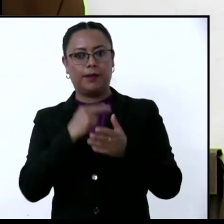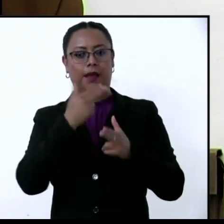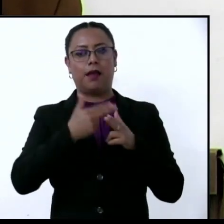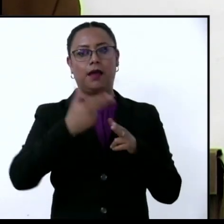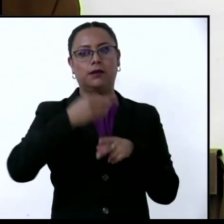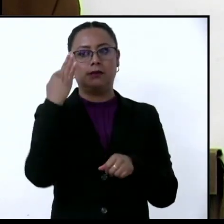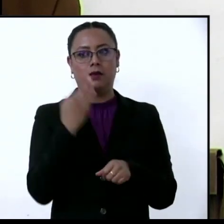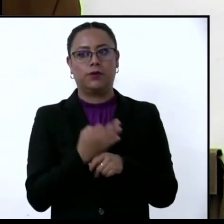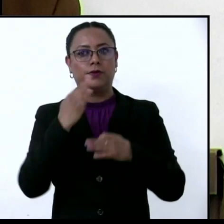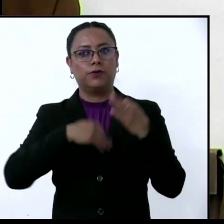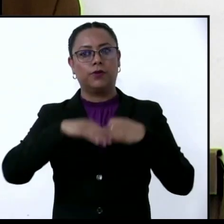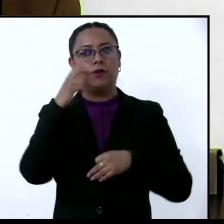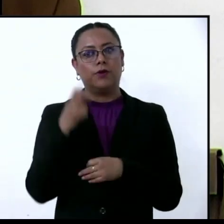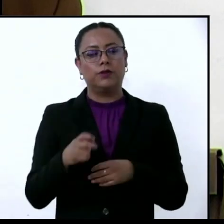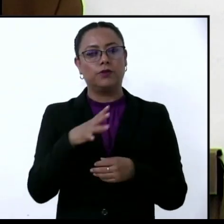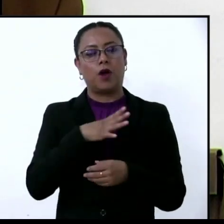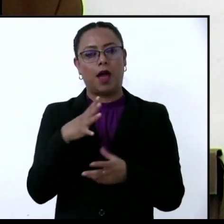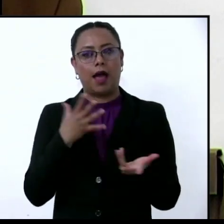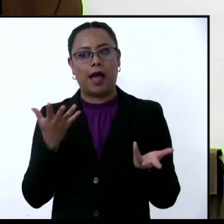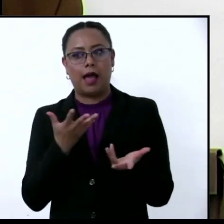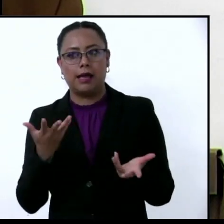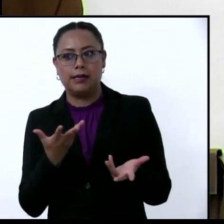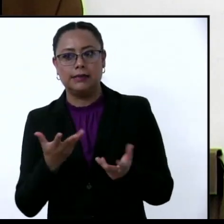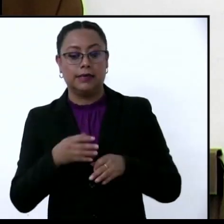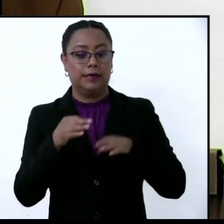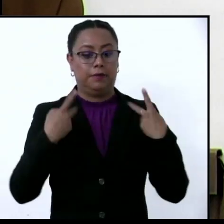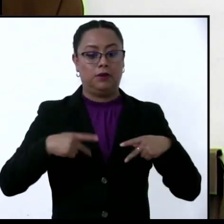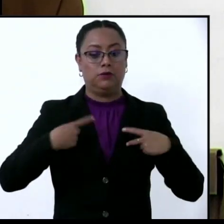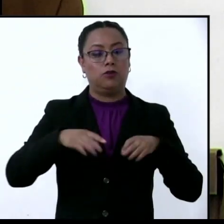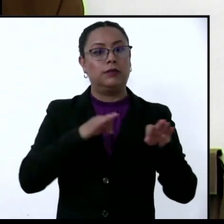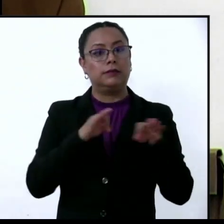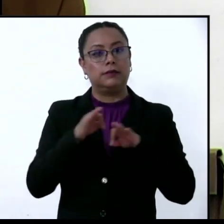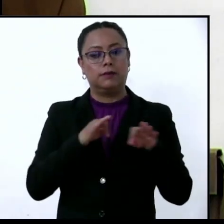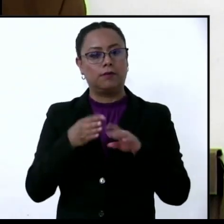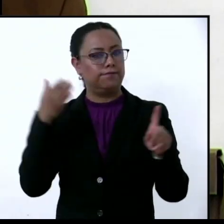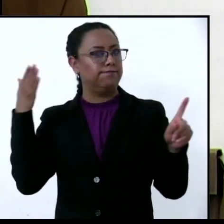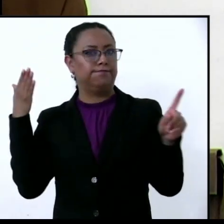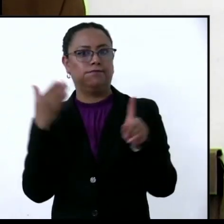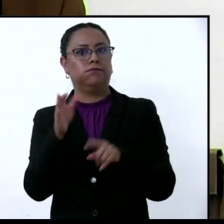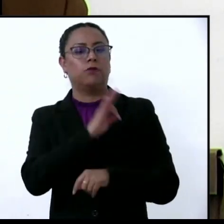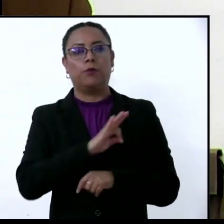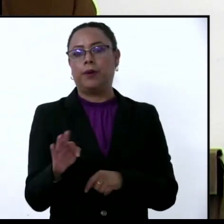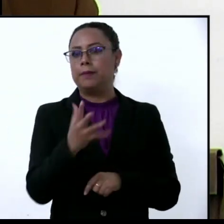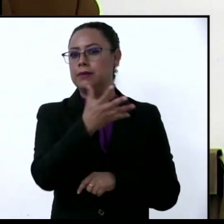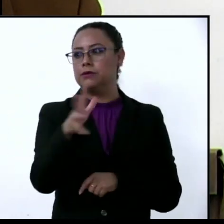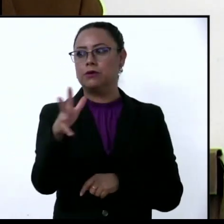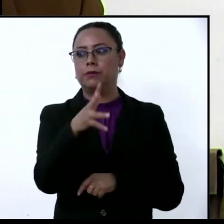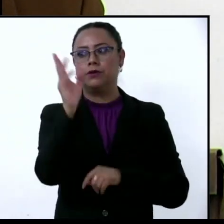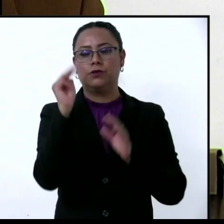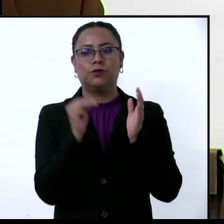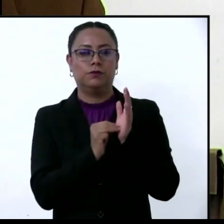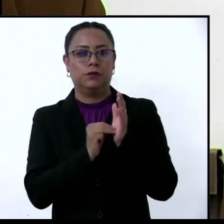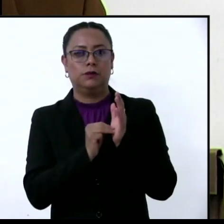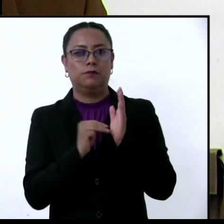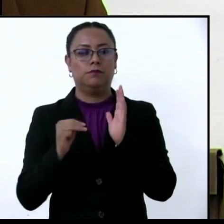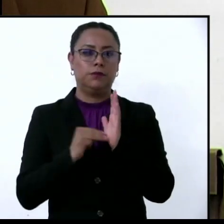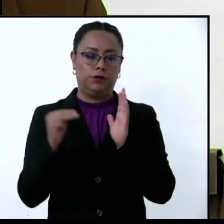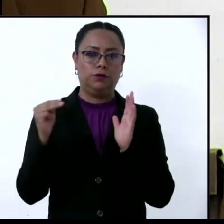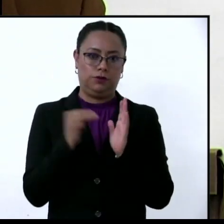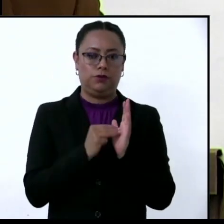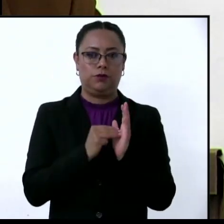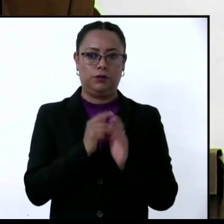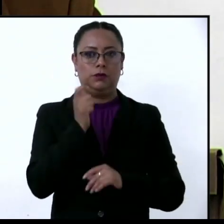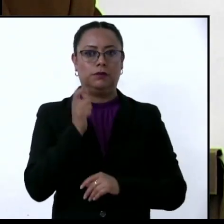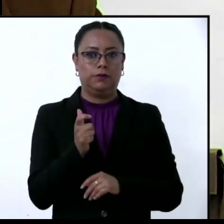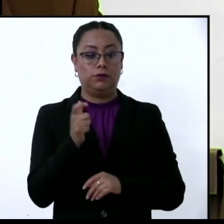de que las personas trabajadoras reciban de manera directa más de 2 mil millones de pesos como parte de